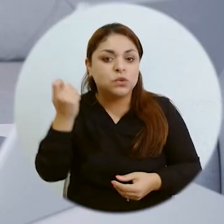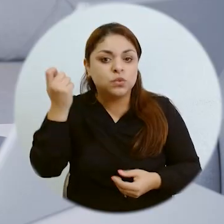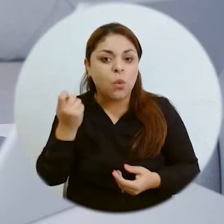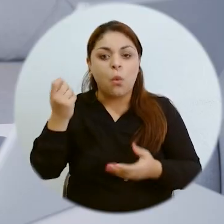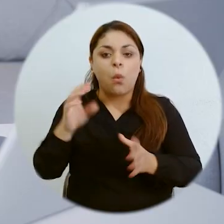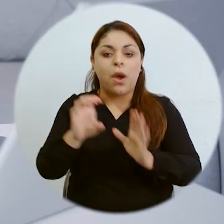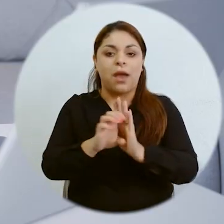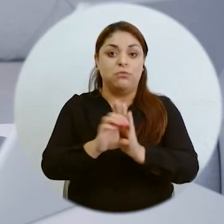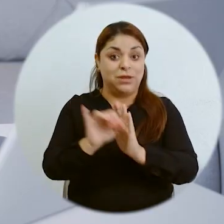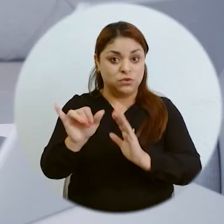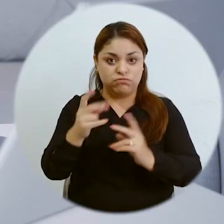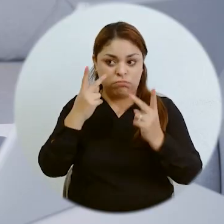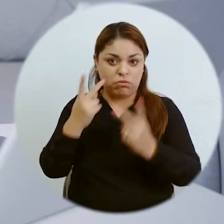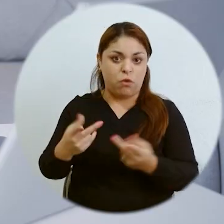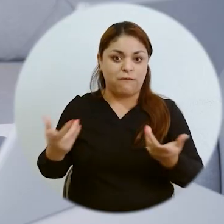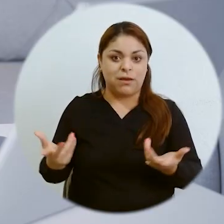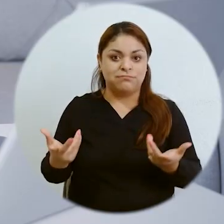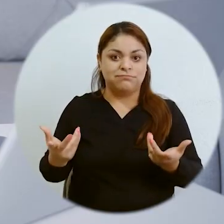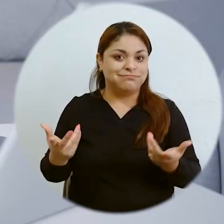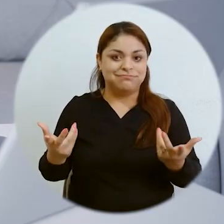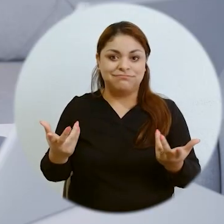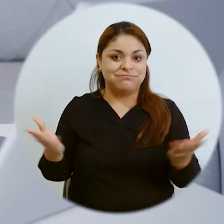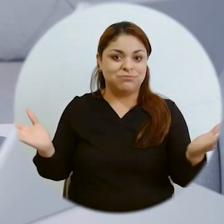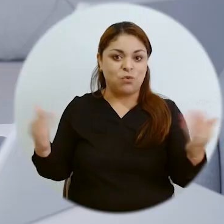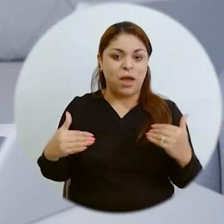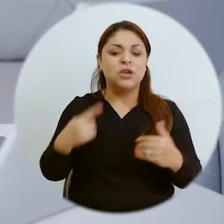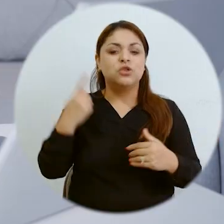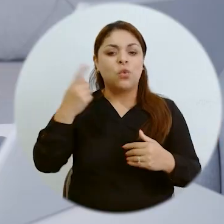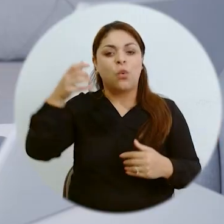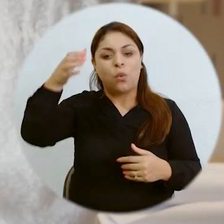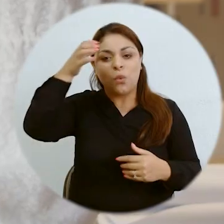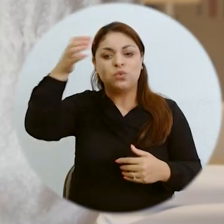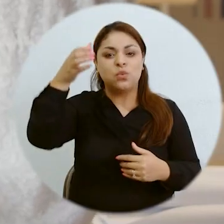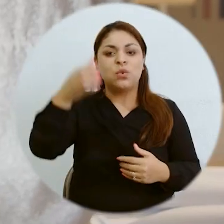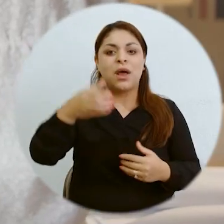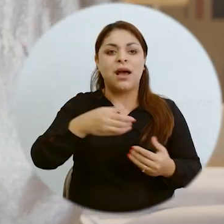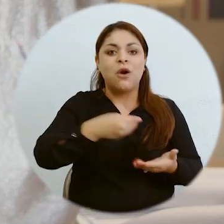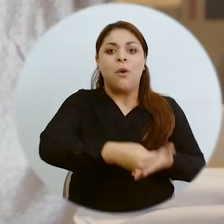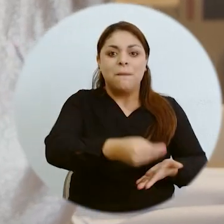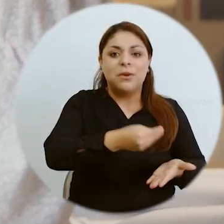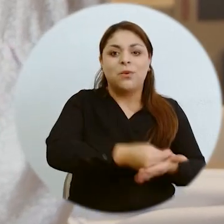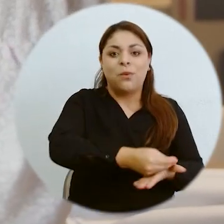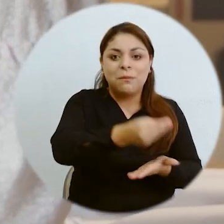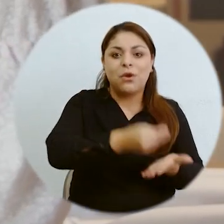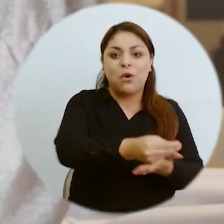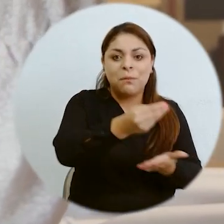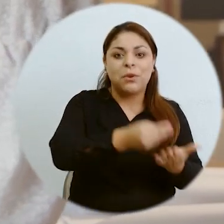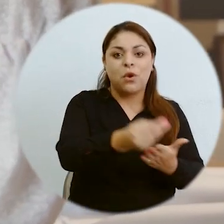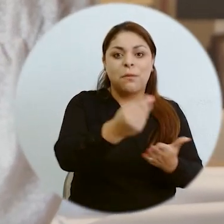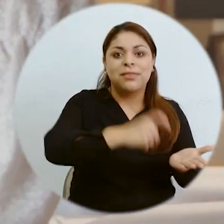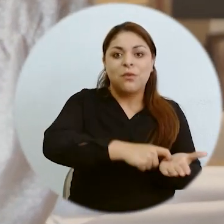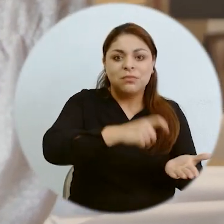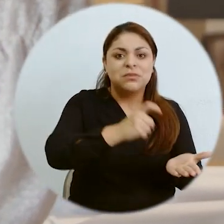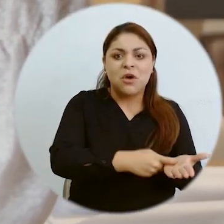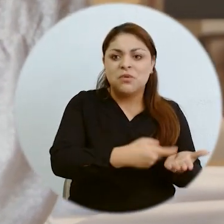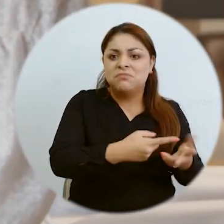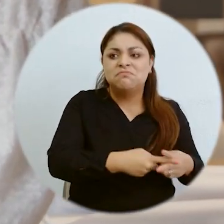hágase su propia pensión. Eso no lo vemos. Lo que vemos y lo que encontramos siempre y en esta cultura es